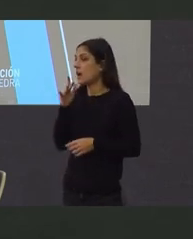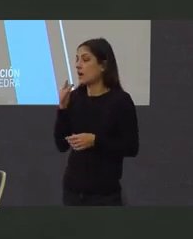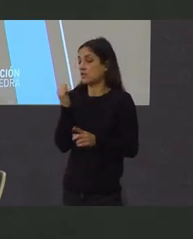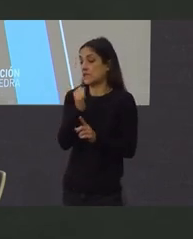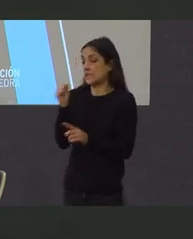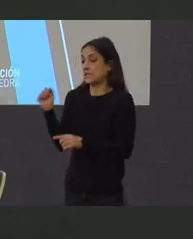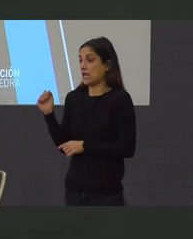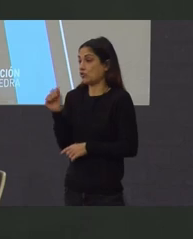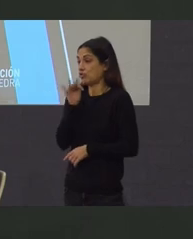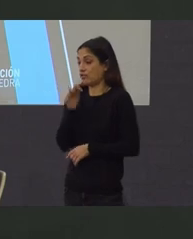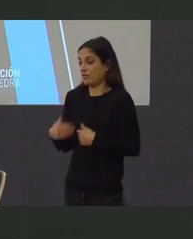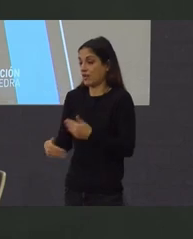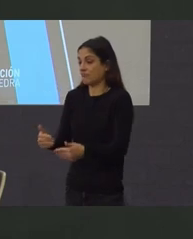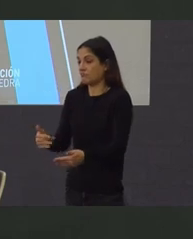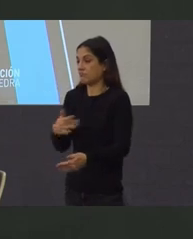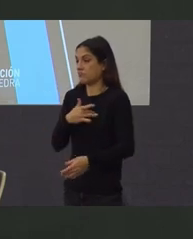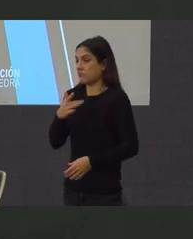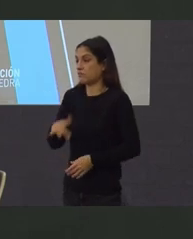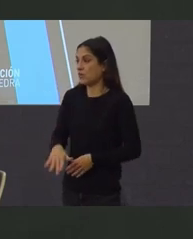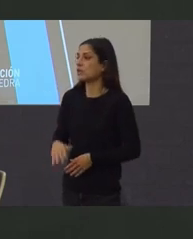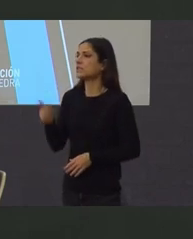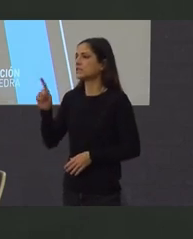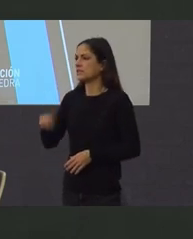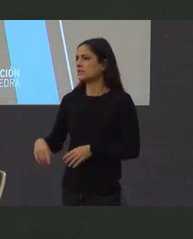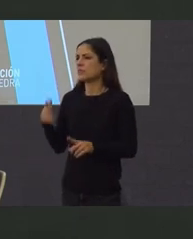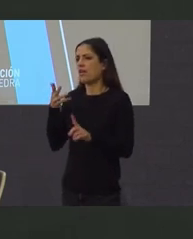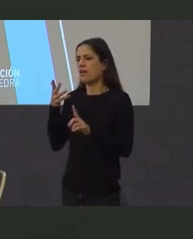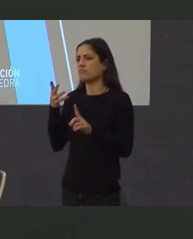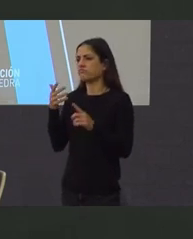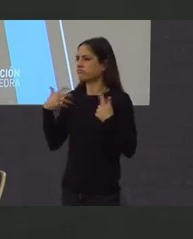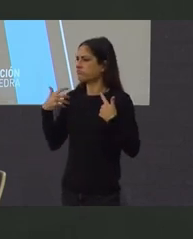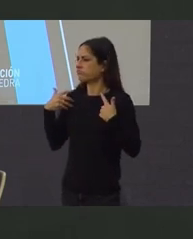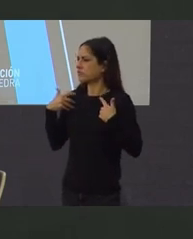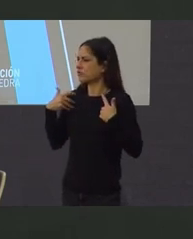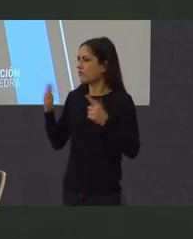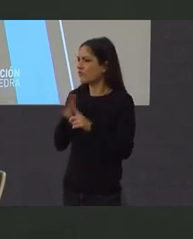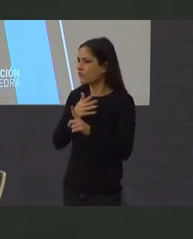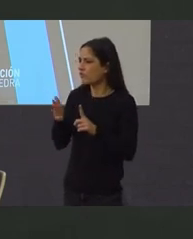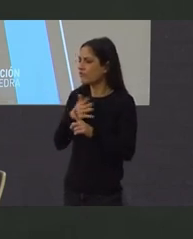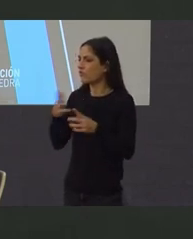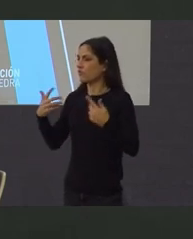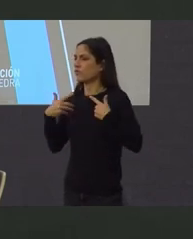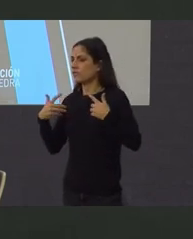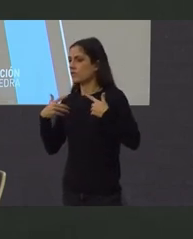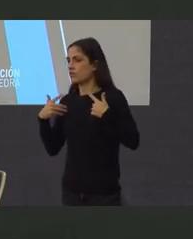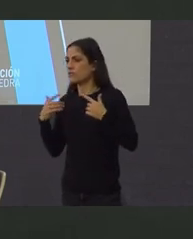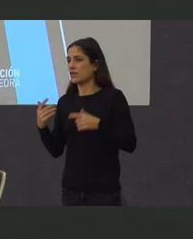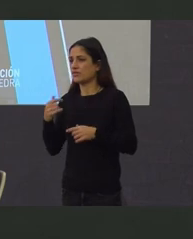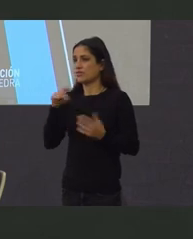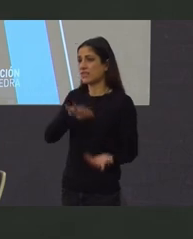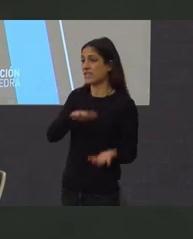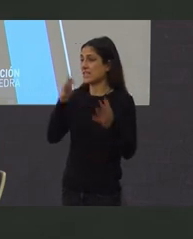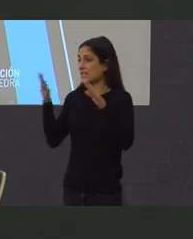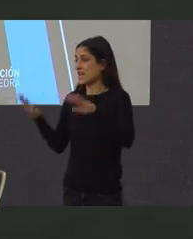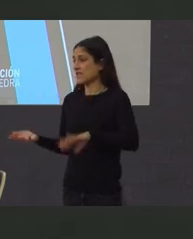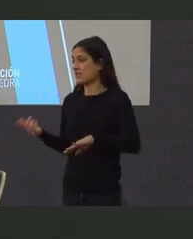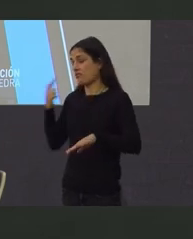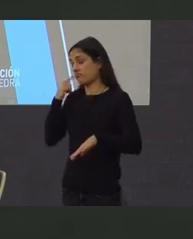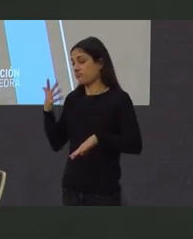asesinatos, até tamén pois as torturas posteriores nesa coñecida transición